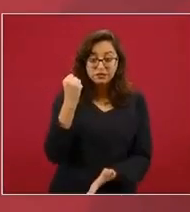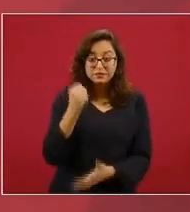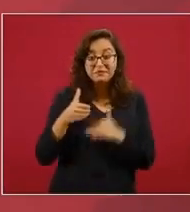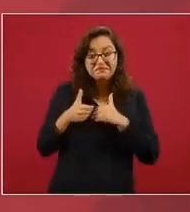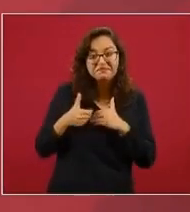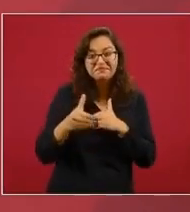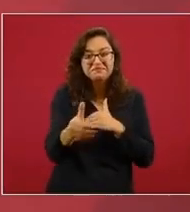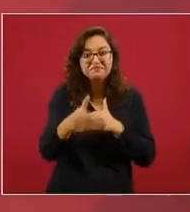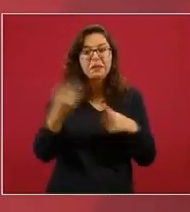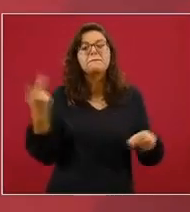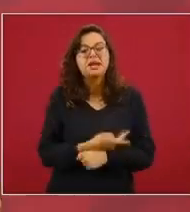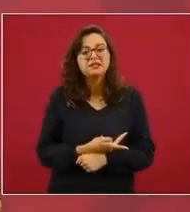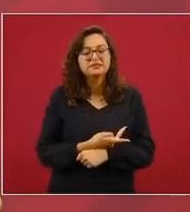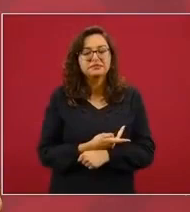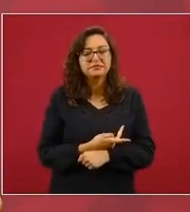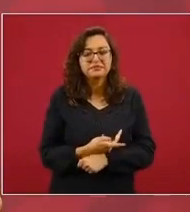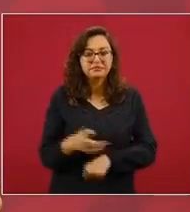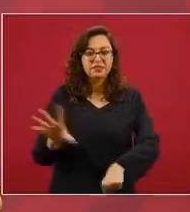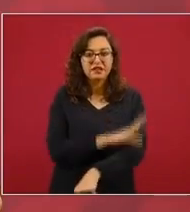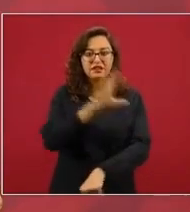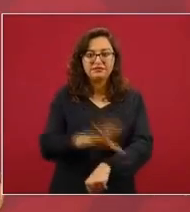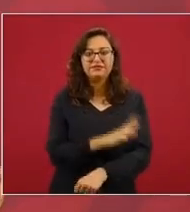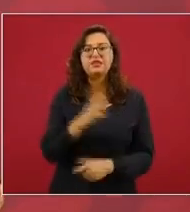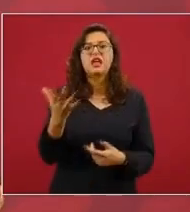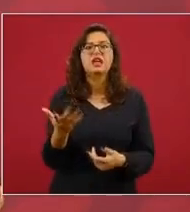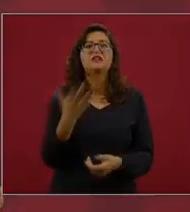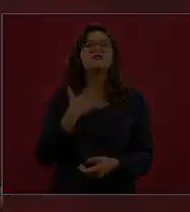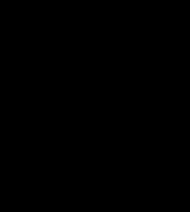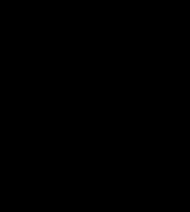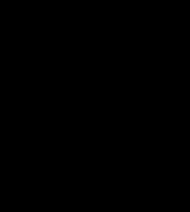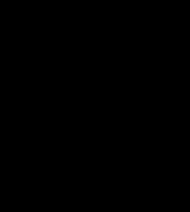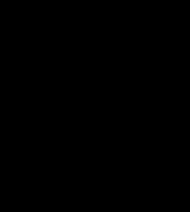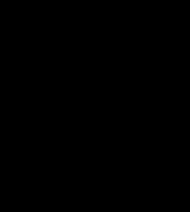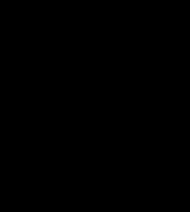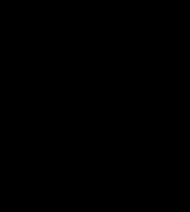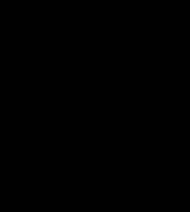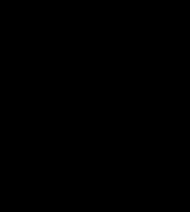se incrementaron los precios de las gasolinas.